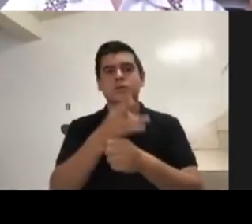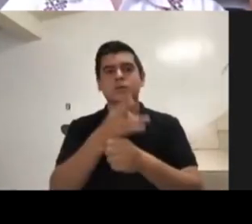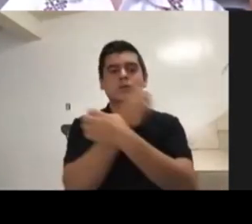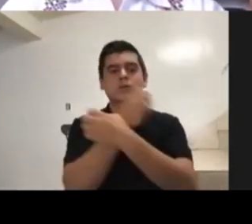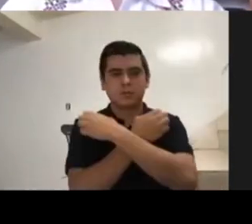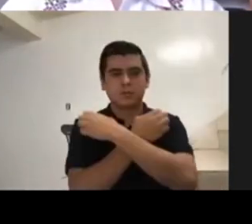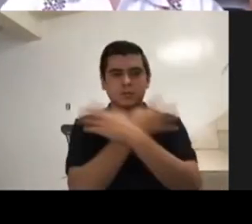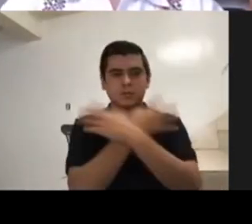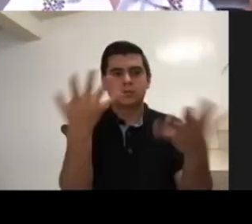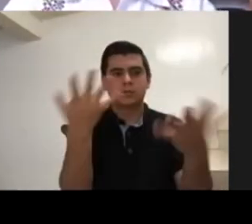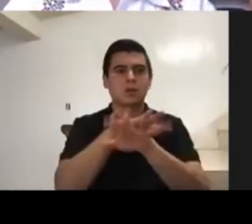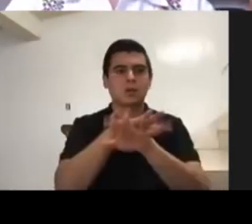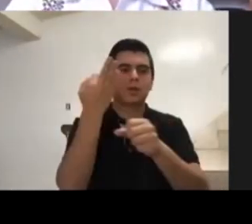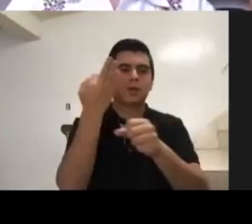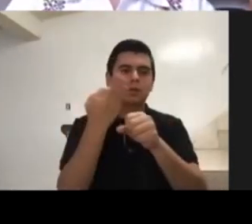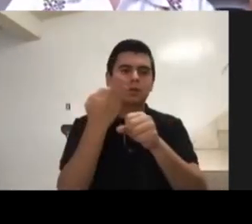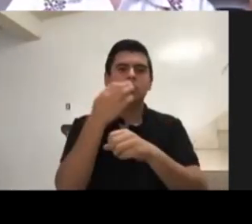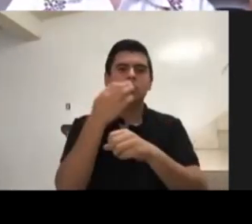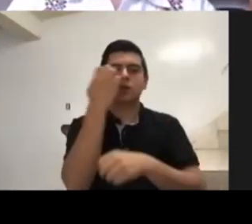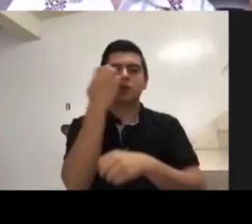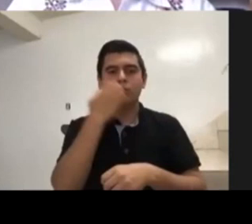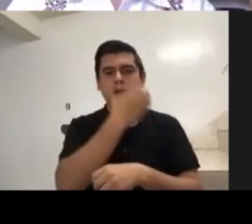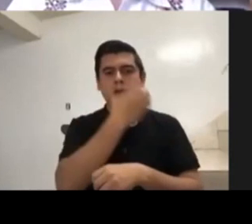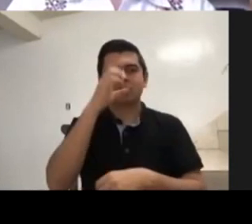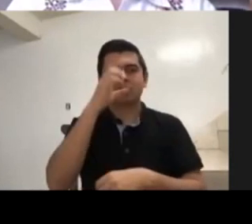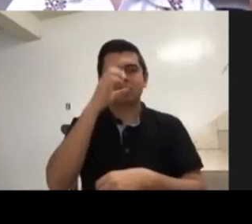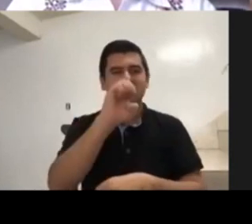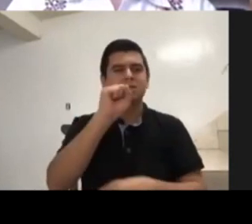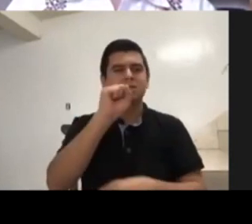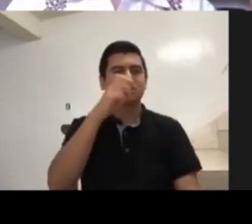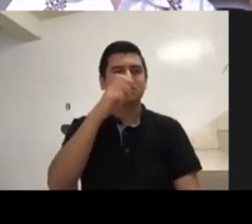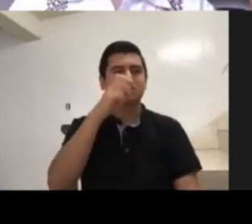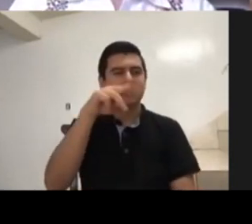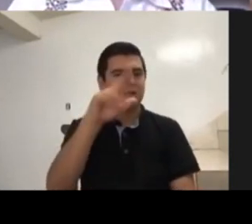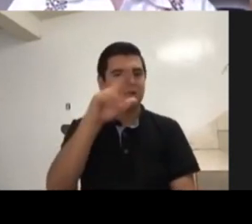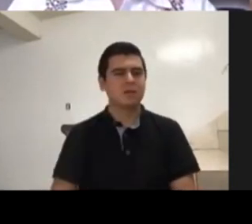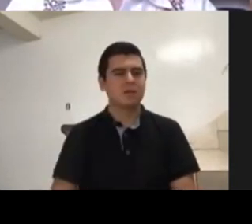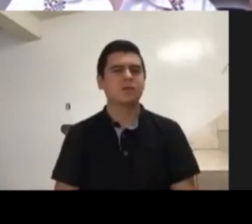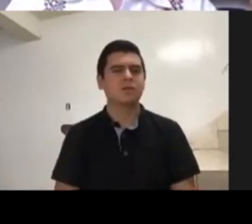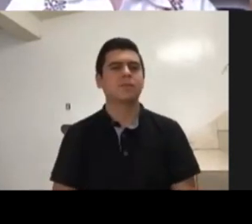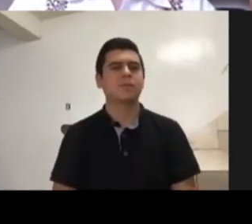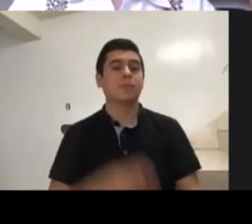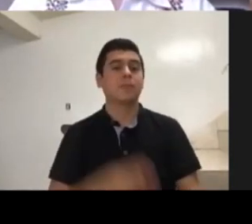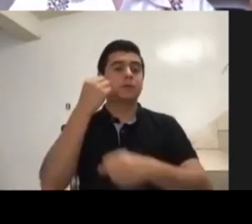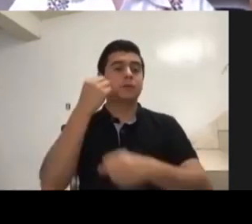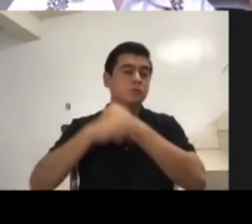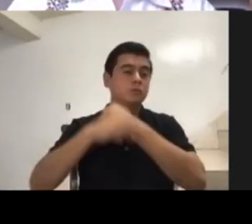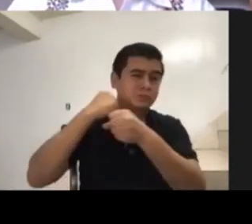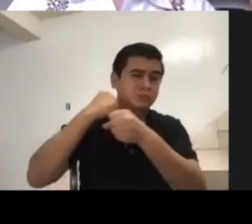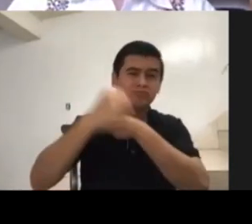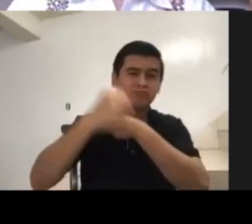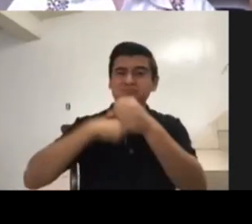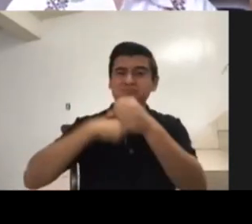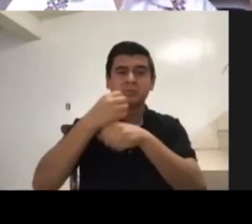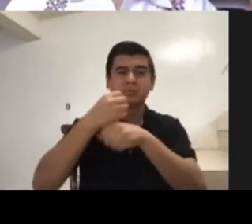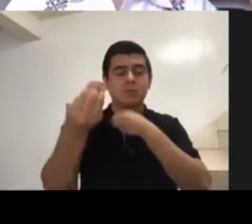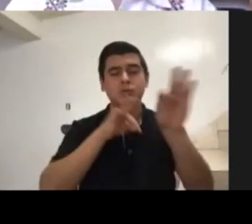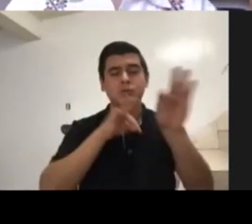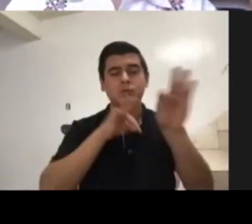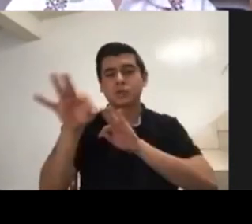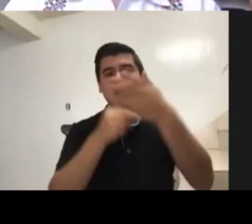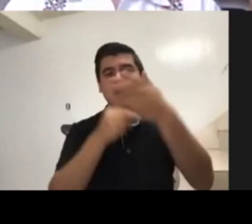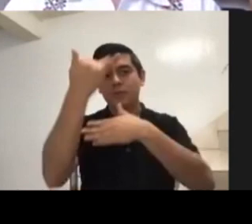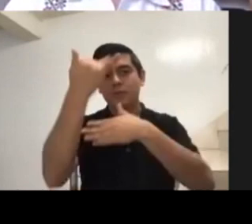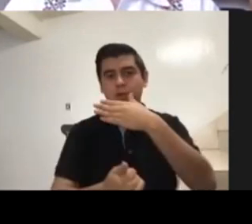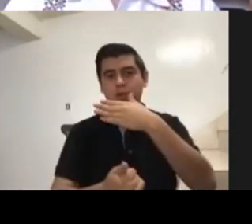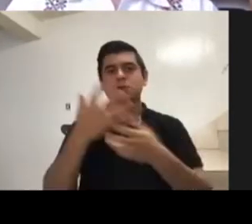luchadora de muchas décadas y ha aportado muchísimos procesos en ese sentido en muchos lugares del país. Le vamos a